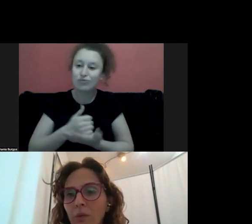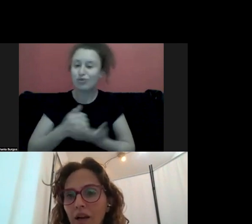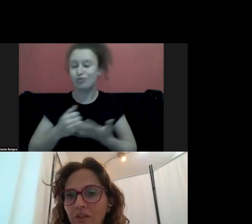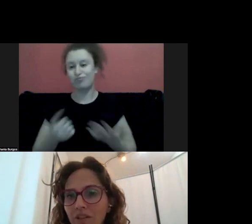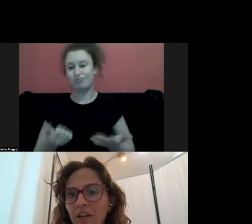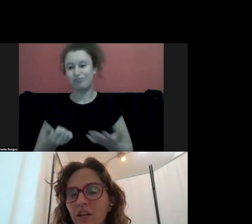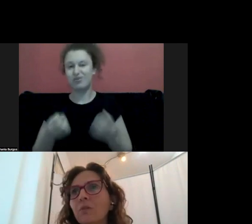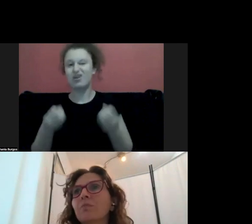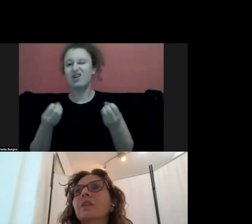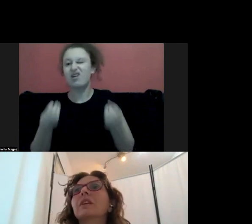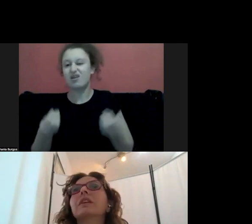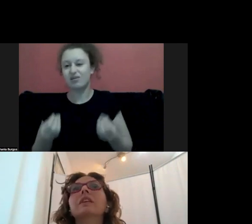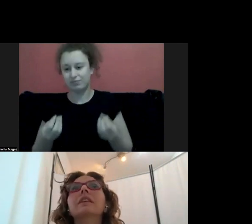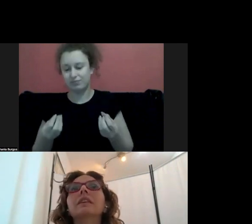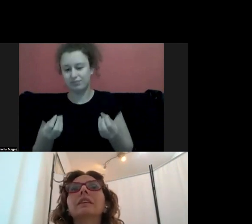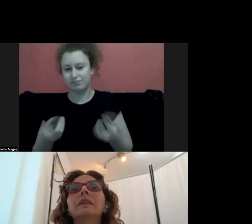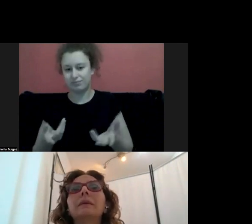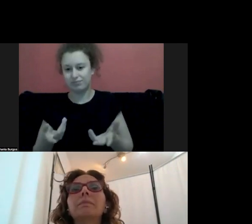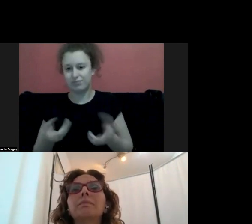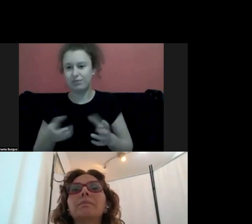lenguaje, ¿no?, más clínico.